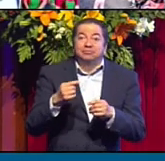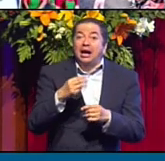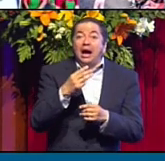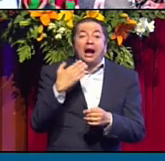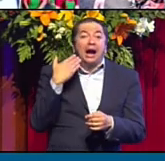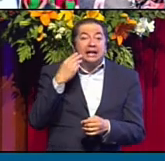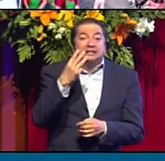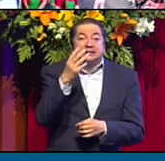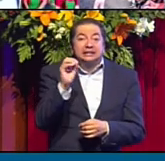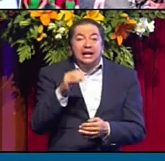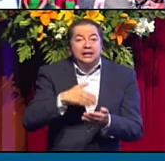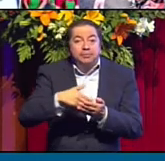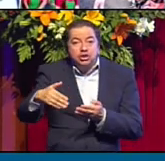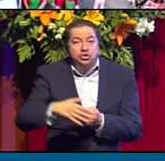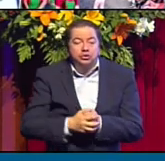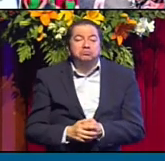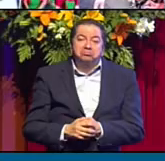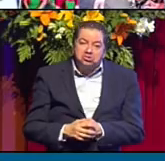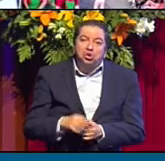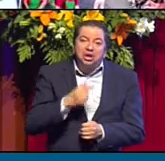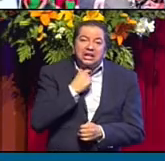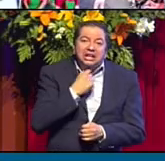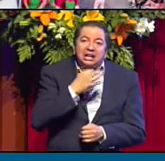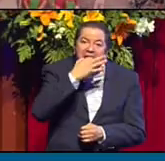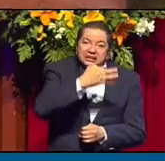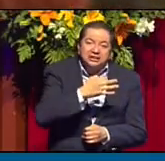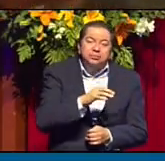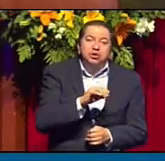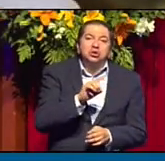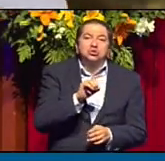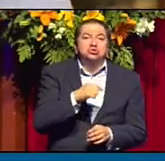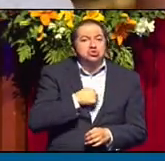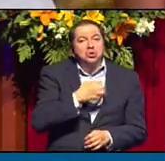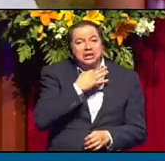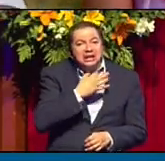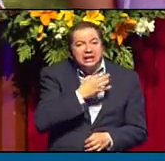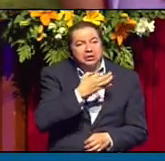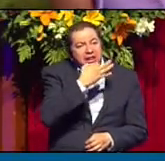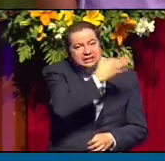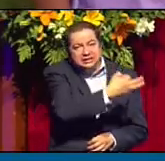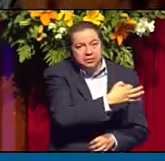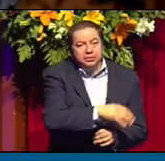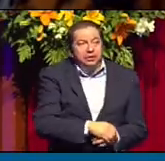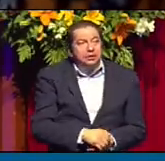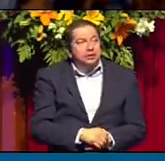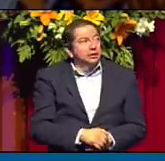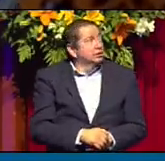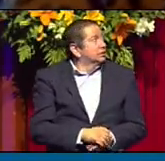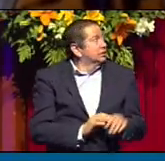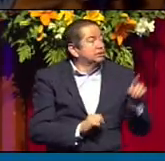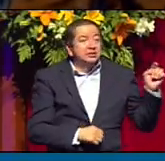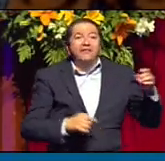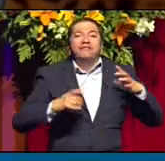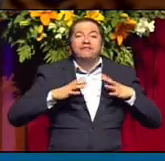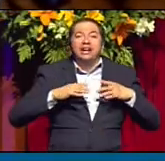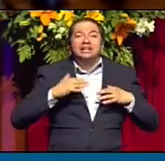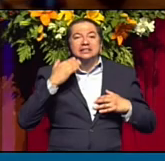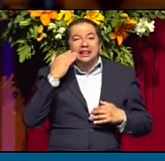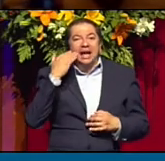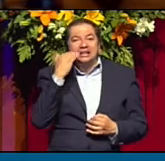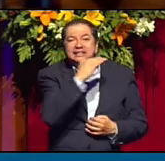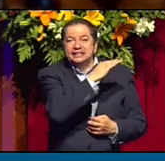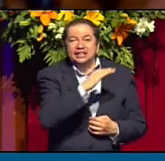pesos. Y lo quise decir, no, hay cifras que uno no menciona, pero lo quise decir. Pero ahí tenemos la verdad que la felicidad de nuestros